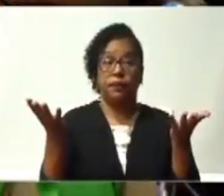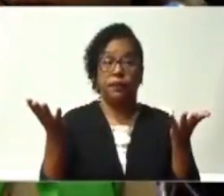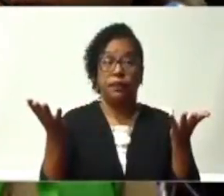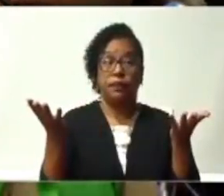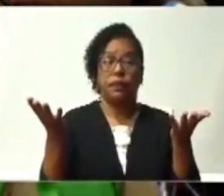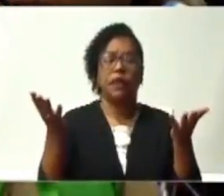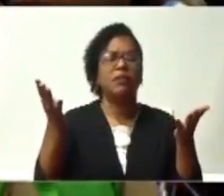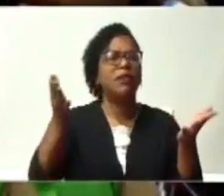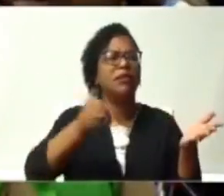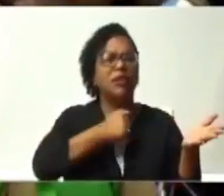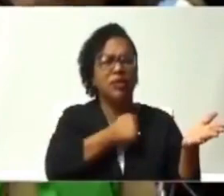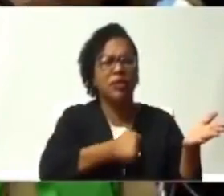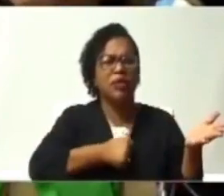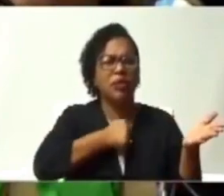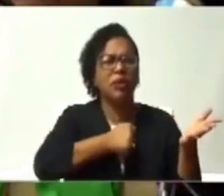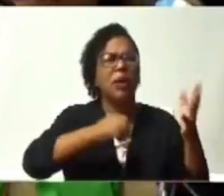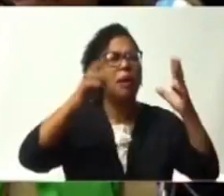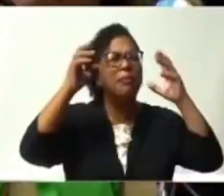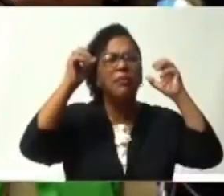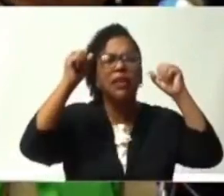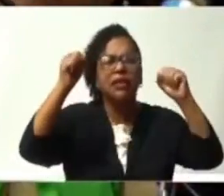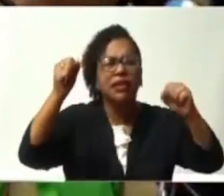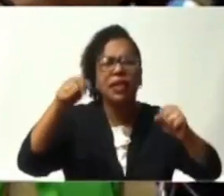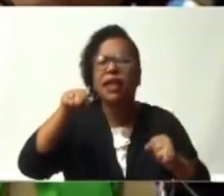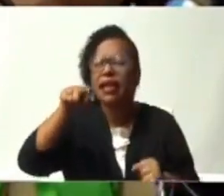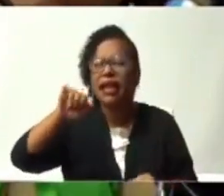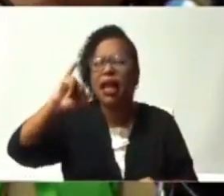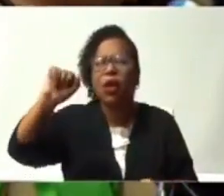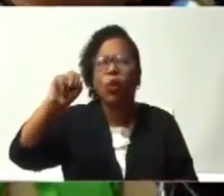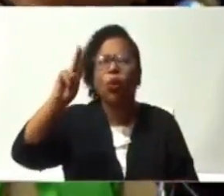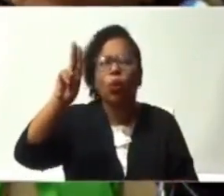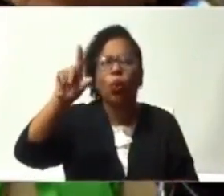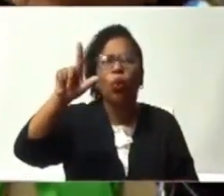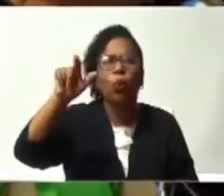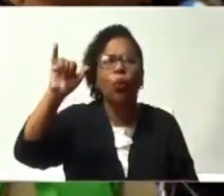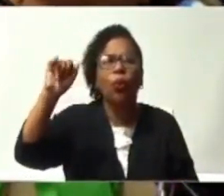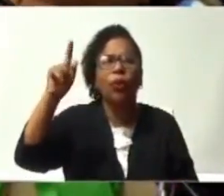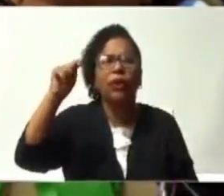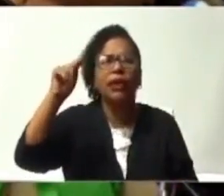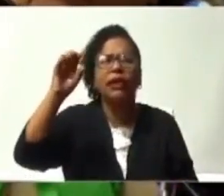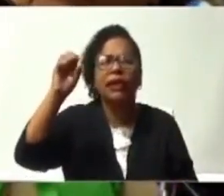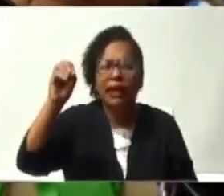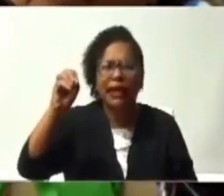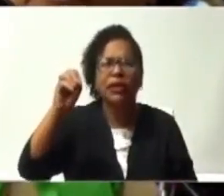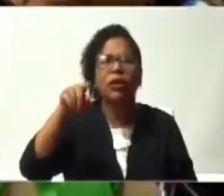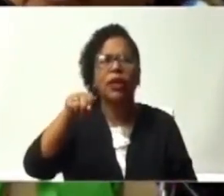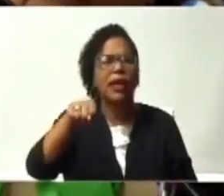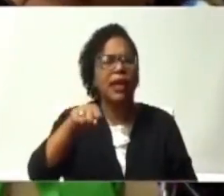señores, perdón. Presidenta, el colega Julio Fulcar no solo abusó del